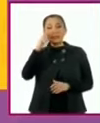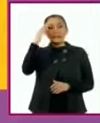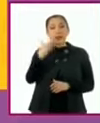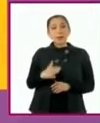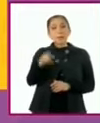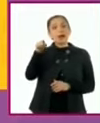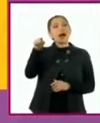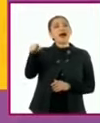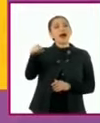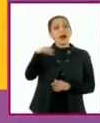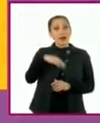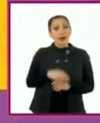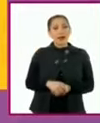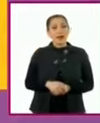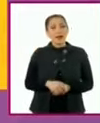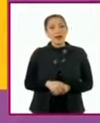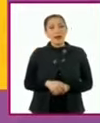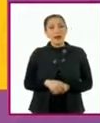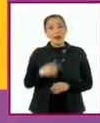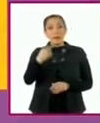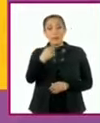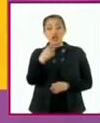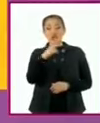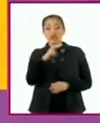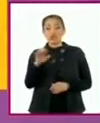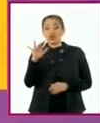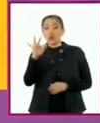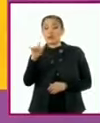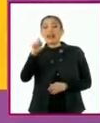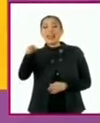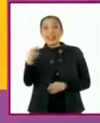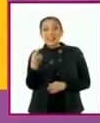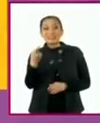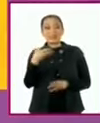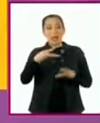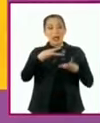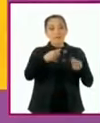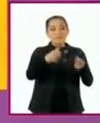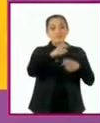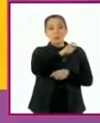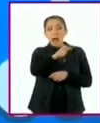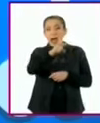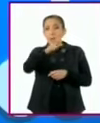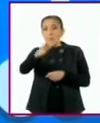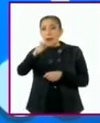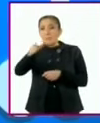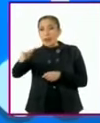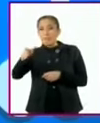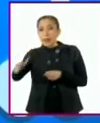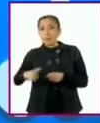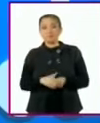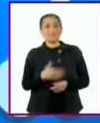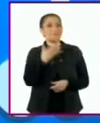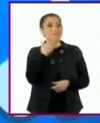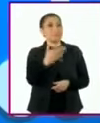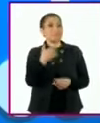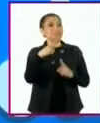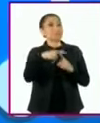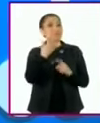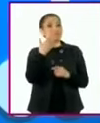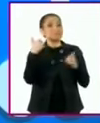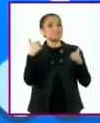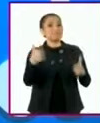sabemos que menos 250 pesos será su egreso en cada pago. Muy bien, reto